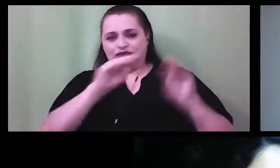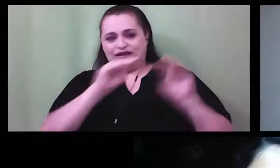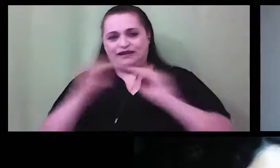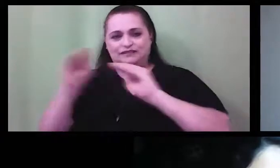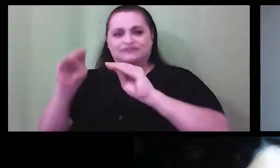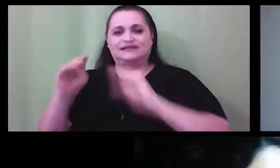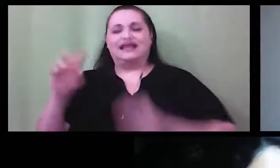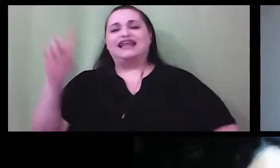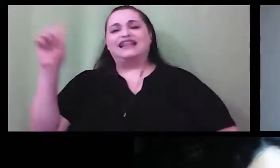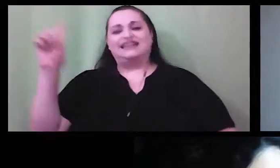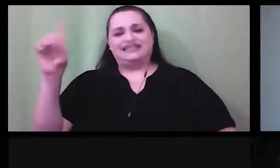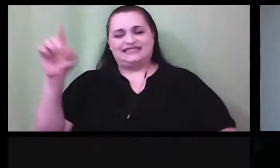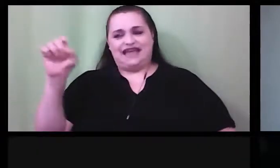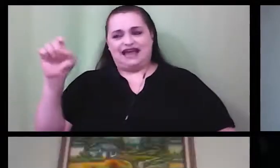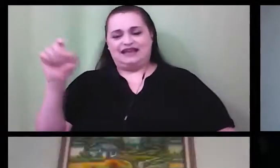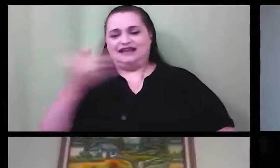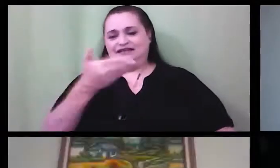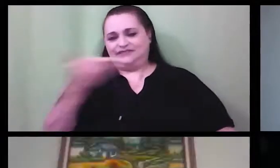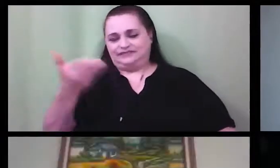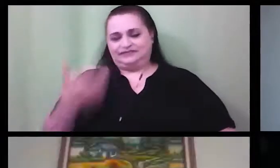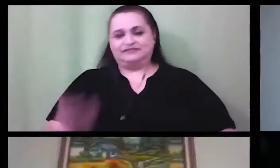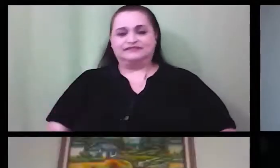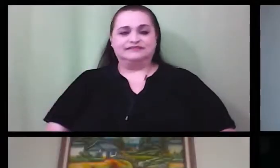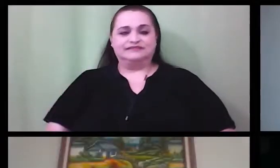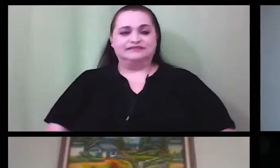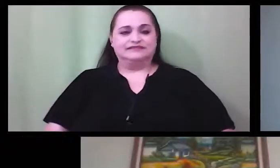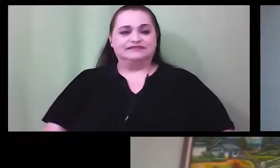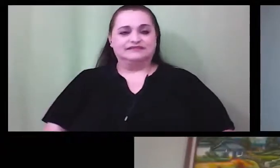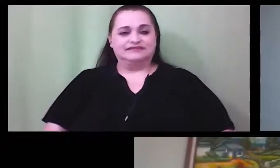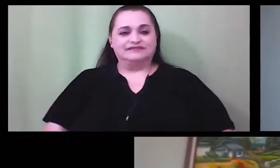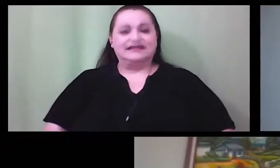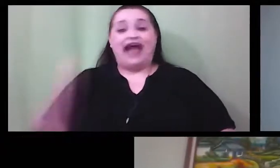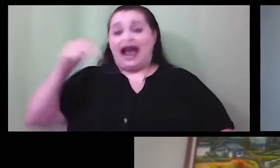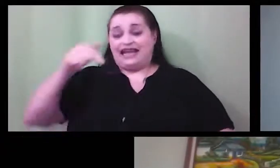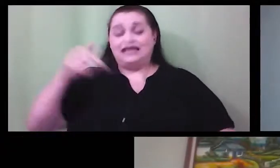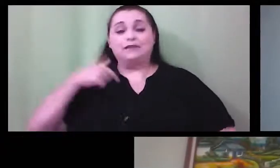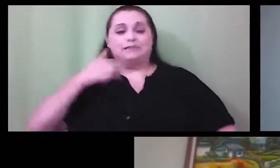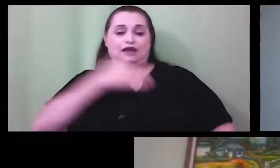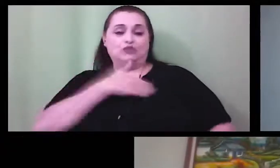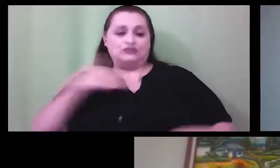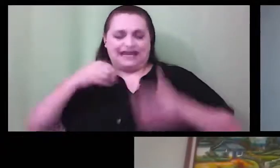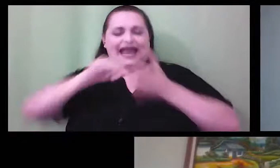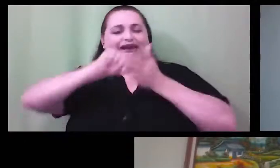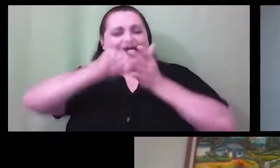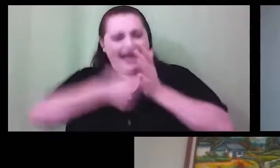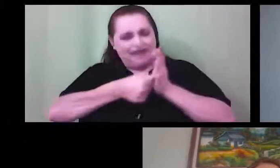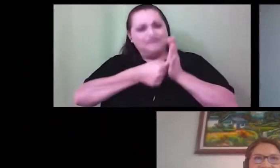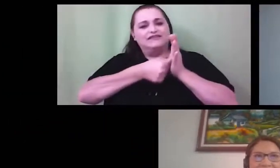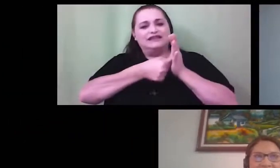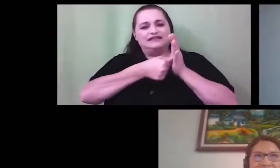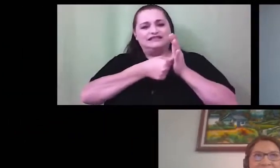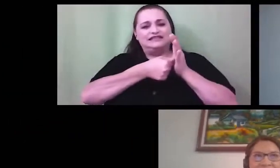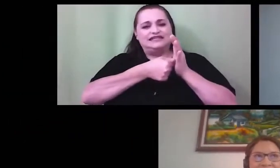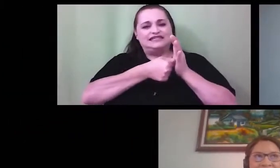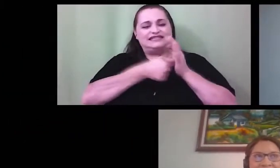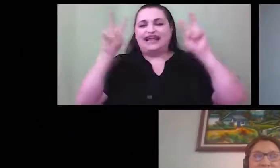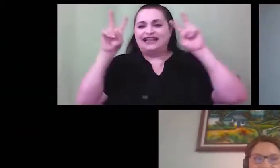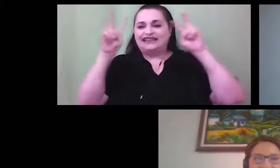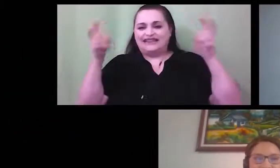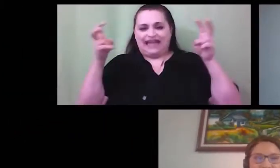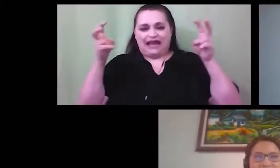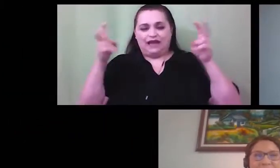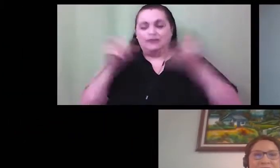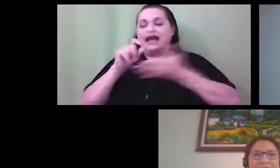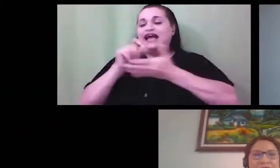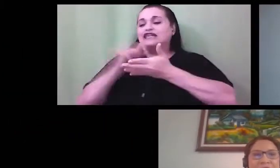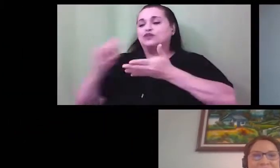para Dixiana. Vieras que aquí me gustaría hacer énfasis en el tema de la escuelita